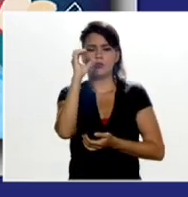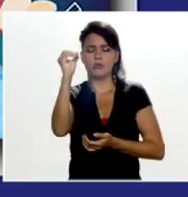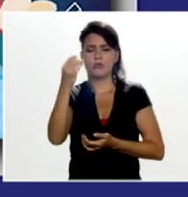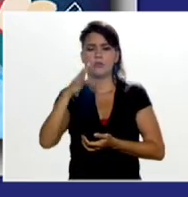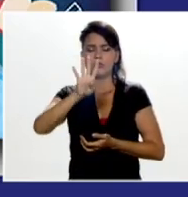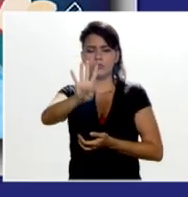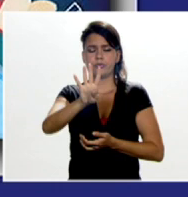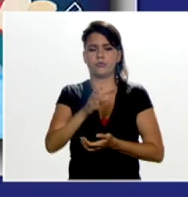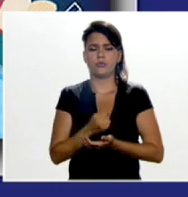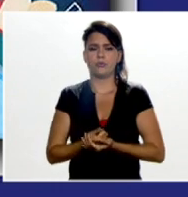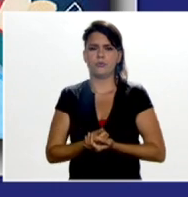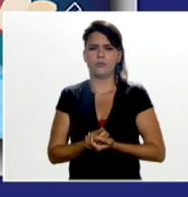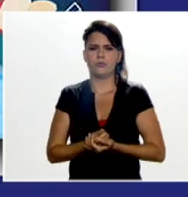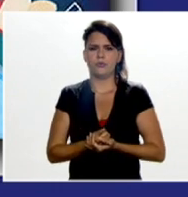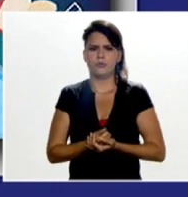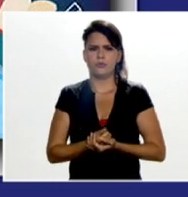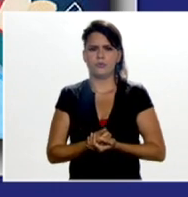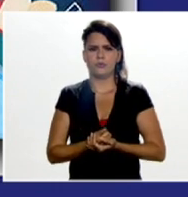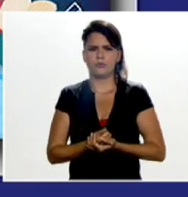0,004.